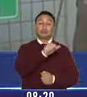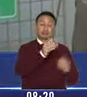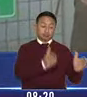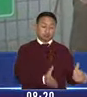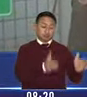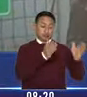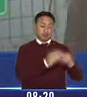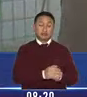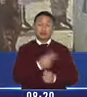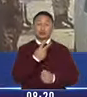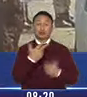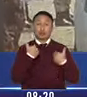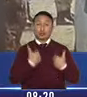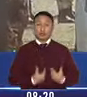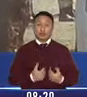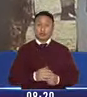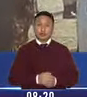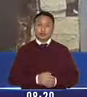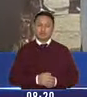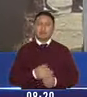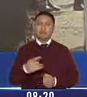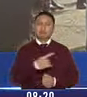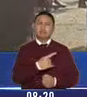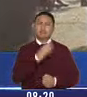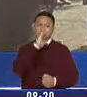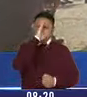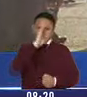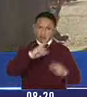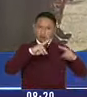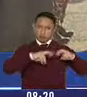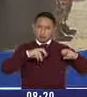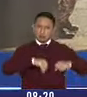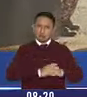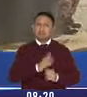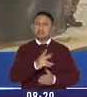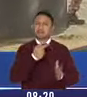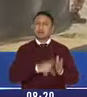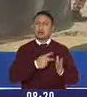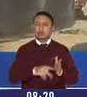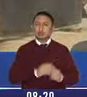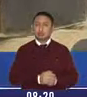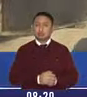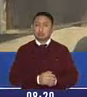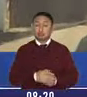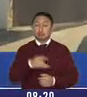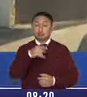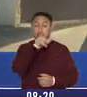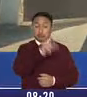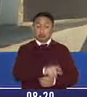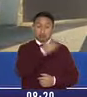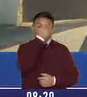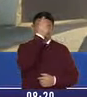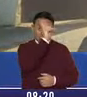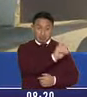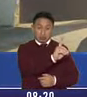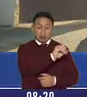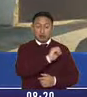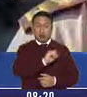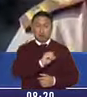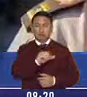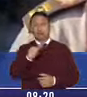penitenciario fueron encontrados dos cuerpos que las investigaciones determinarán si se trató de un hecho voluntario o les